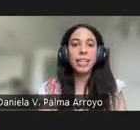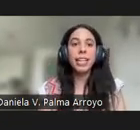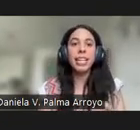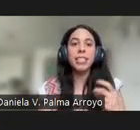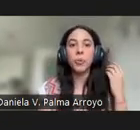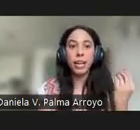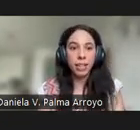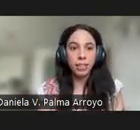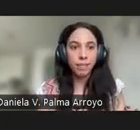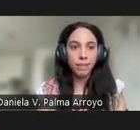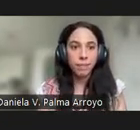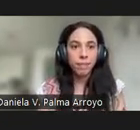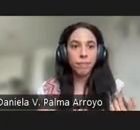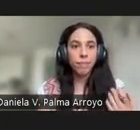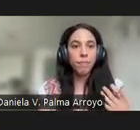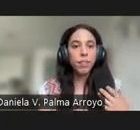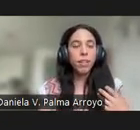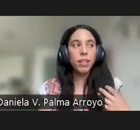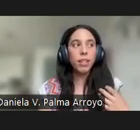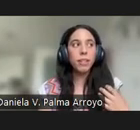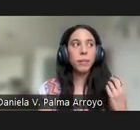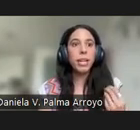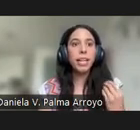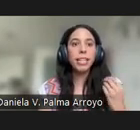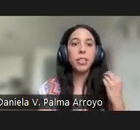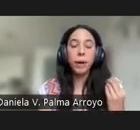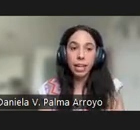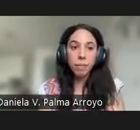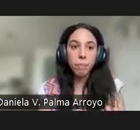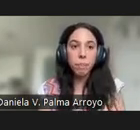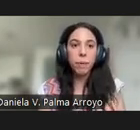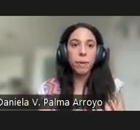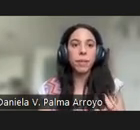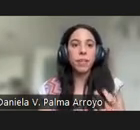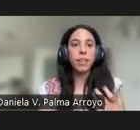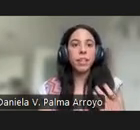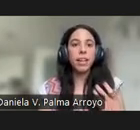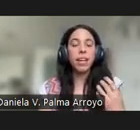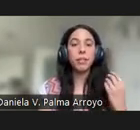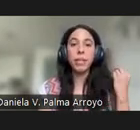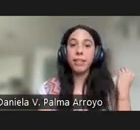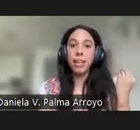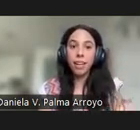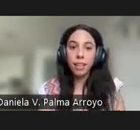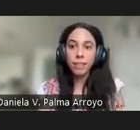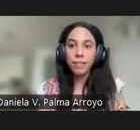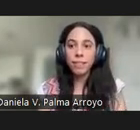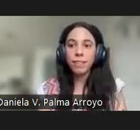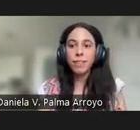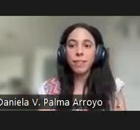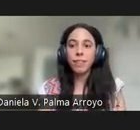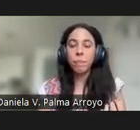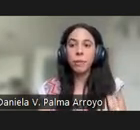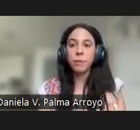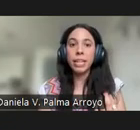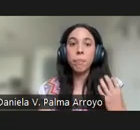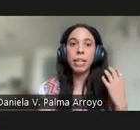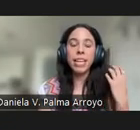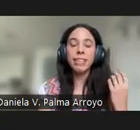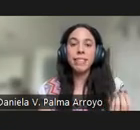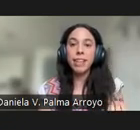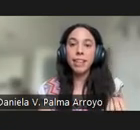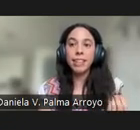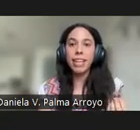un lugar que les duela, un lugar que duela por alguna idea o por